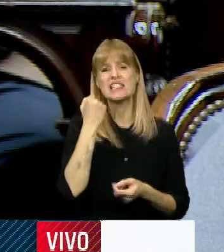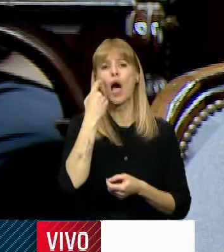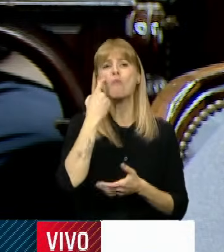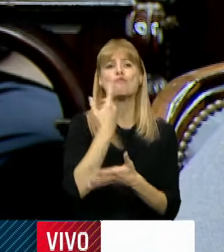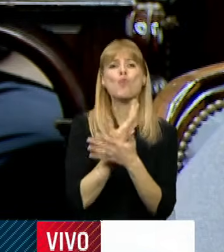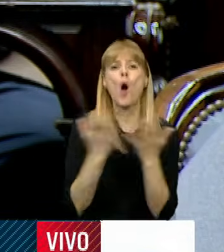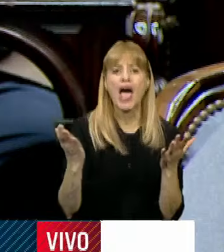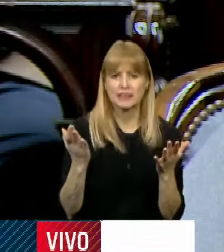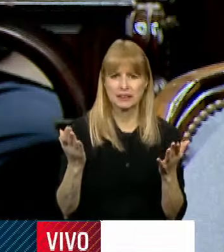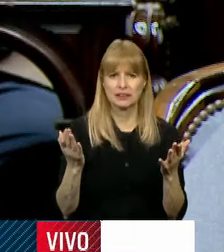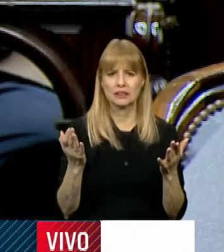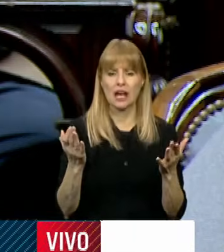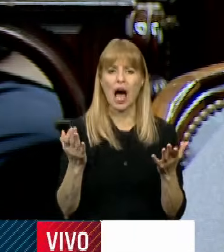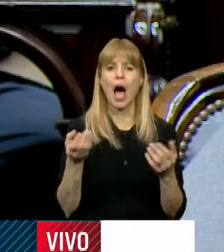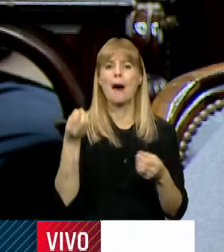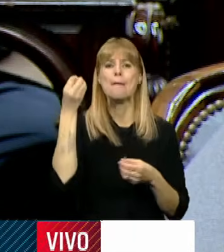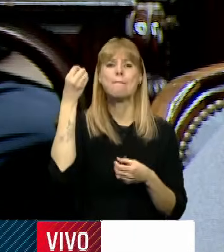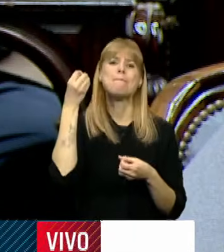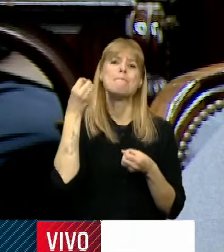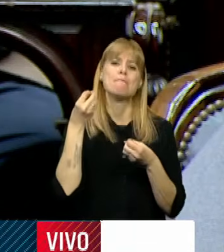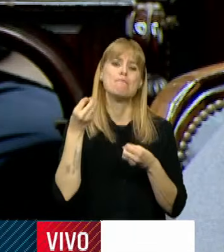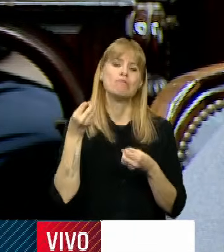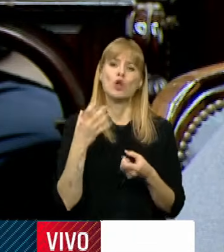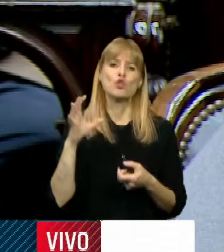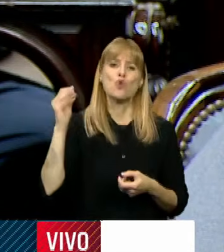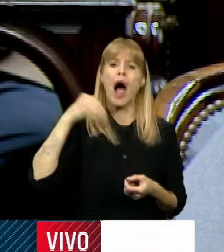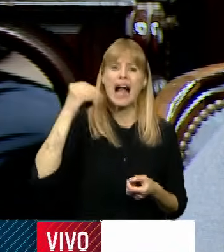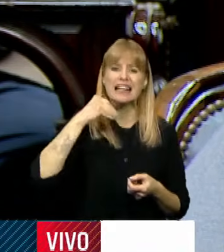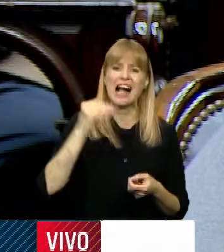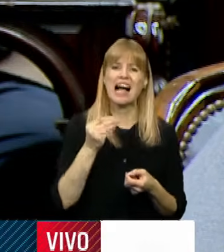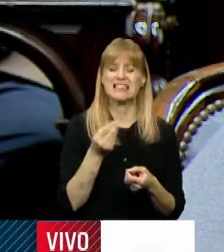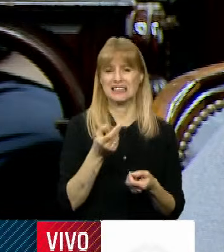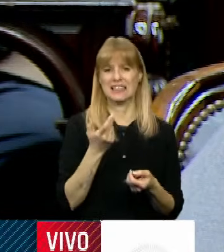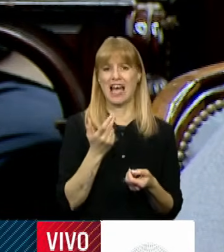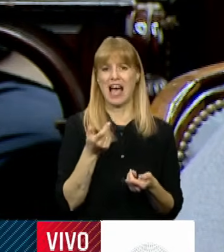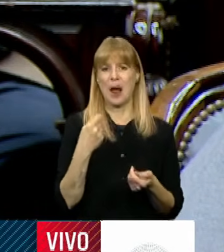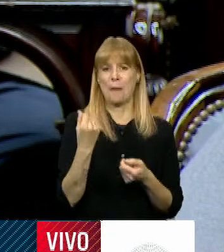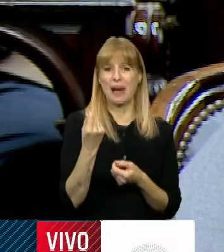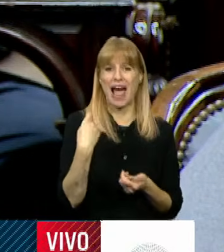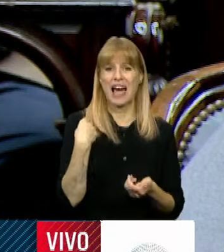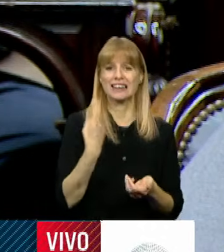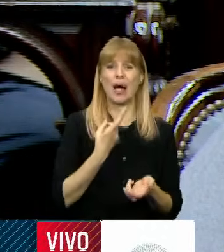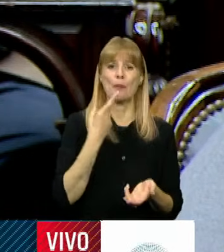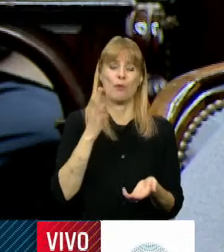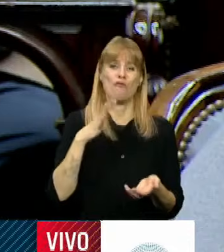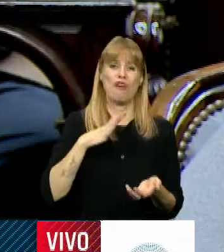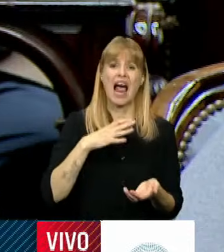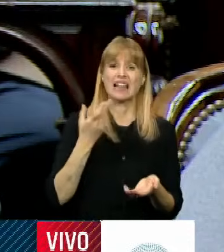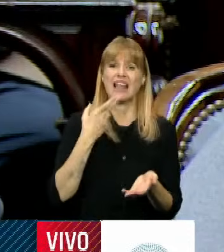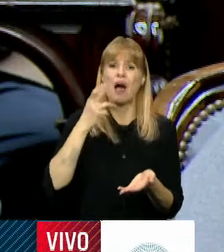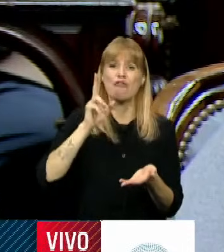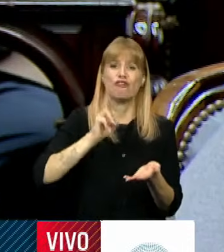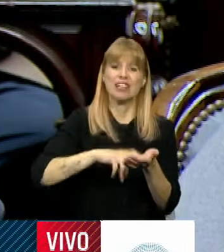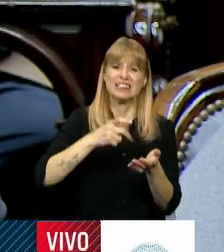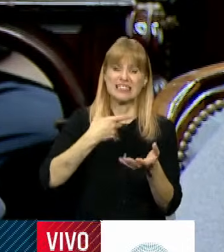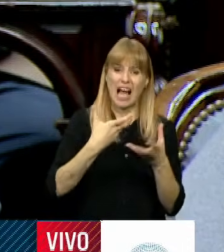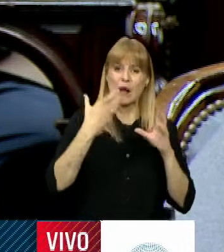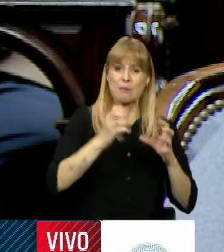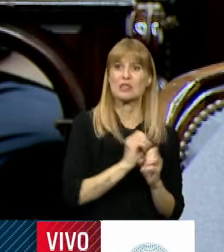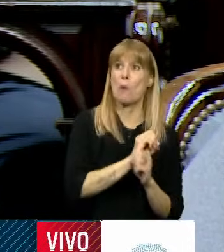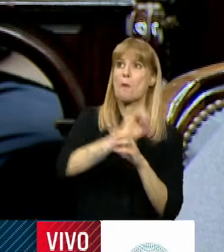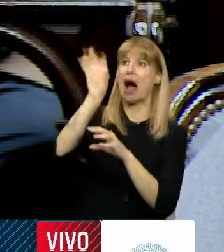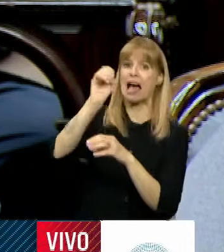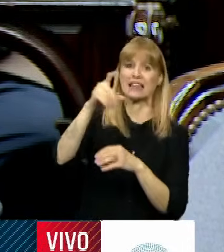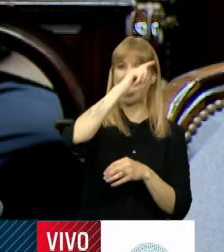demostrado ir perdiendo la solvencia fiscal que venían teniendo en los últimos años, presidente, porque hay una crisis